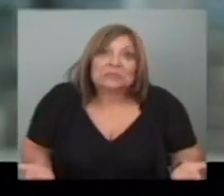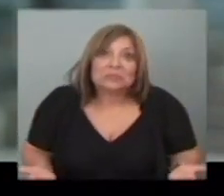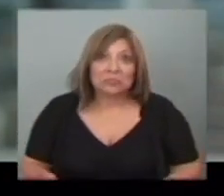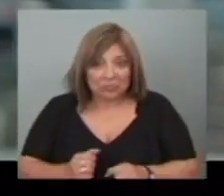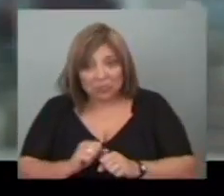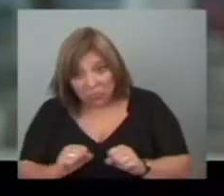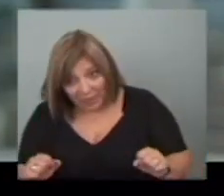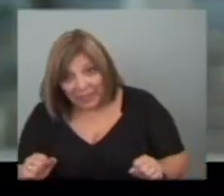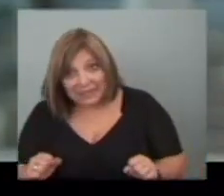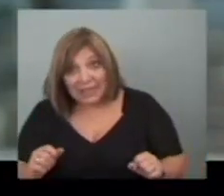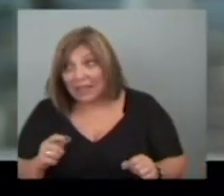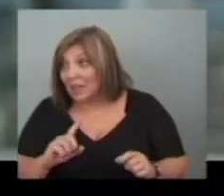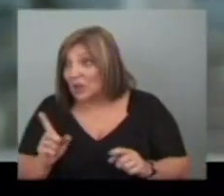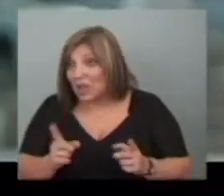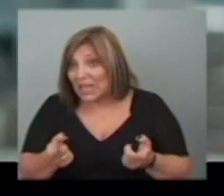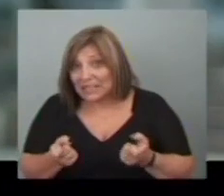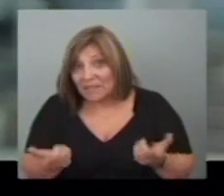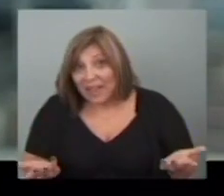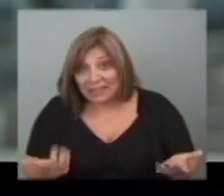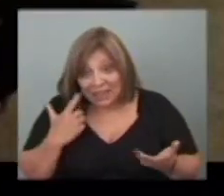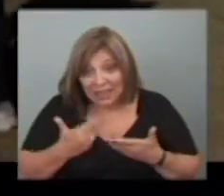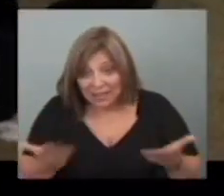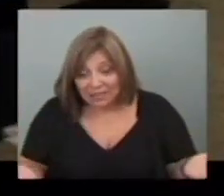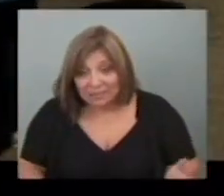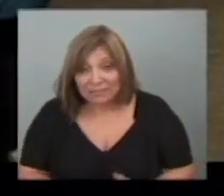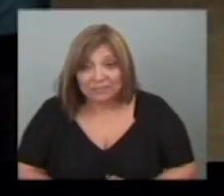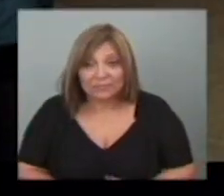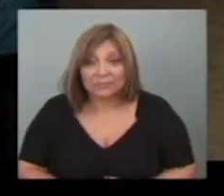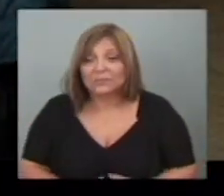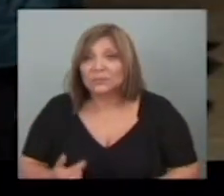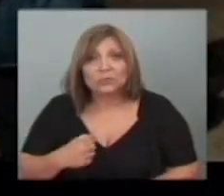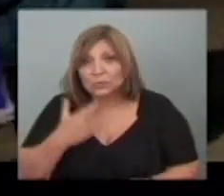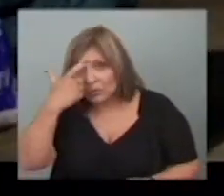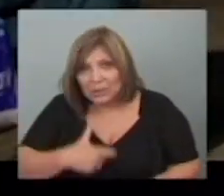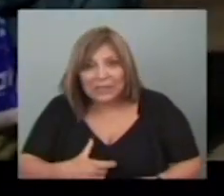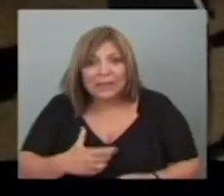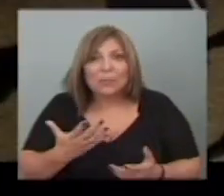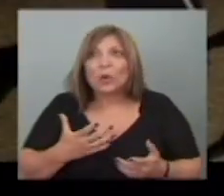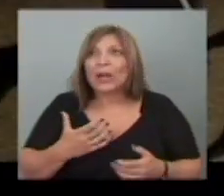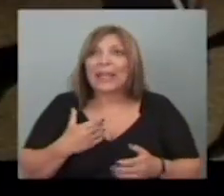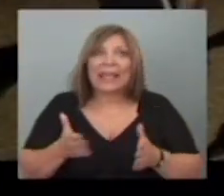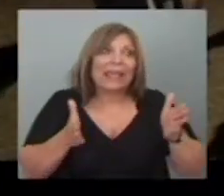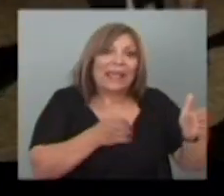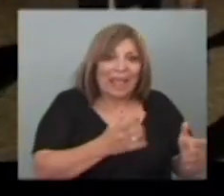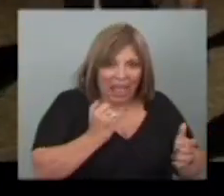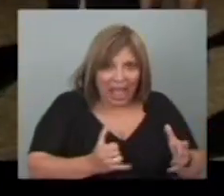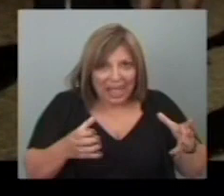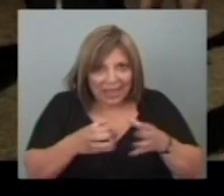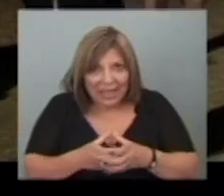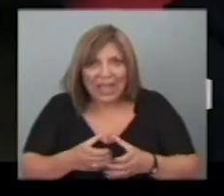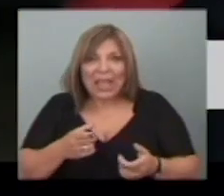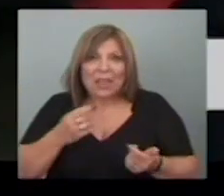puede ser que no exista la necesidad de cuidarte para no quedar embarazada. No nos catalogamos como la selección gay porque en este equipo hay gente